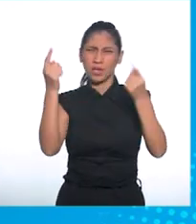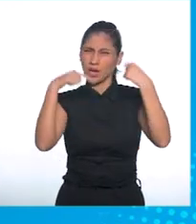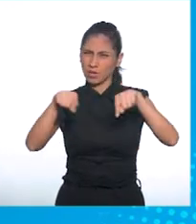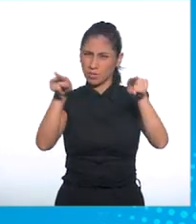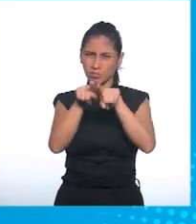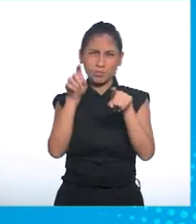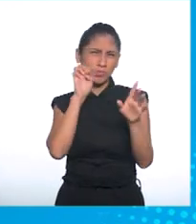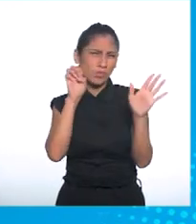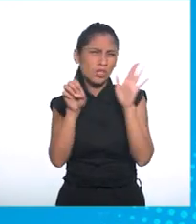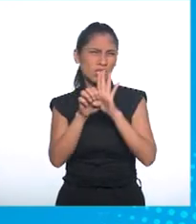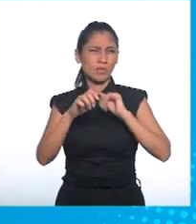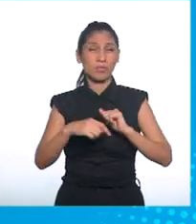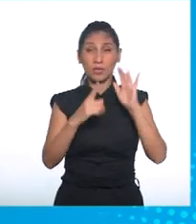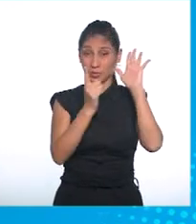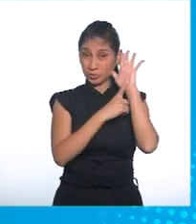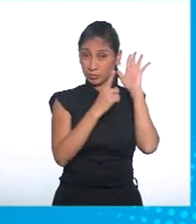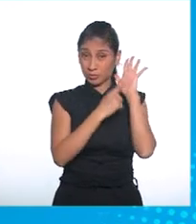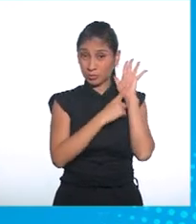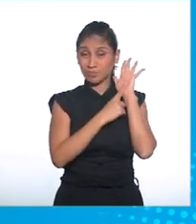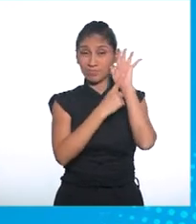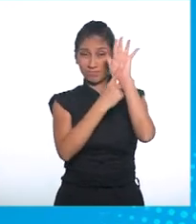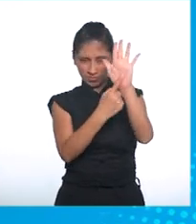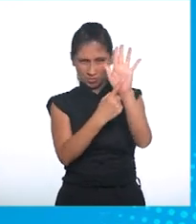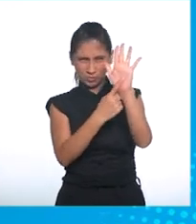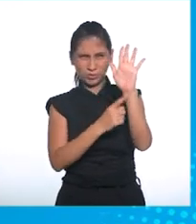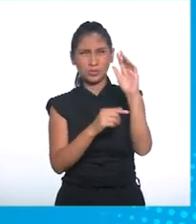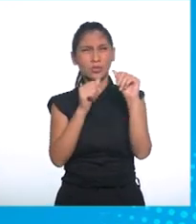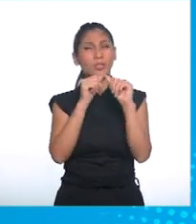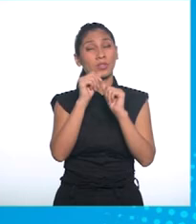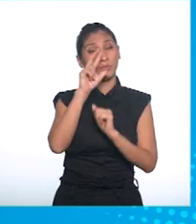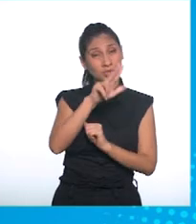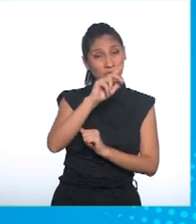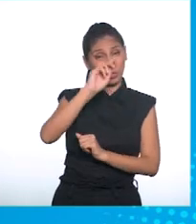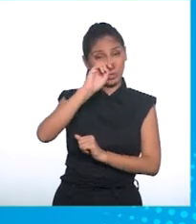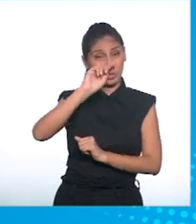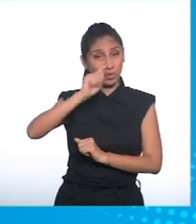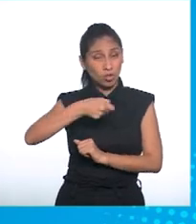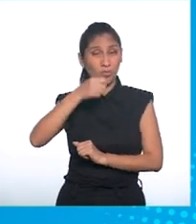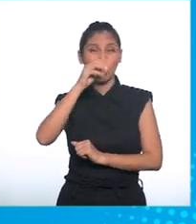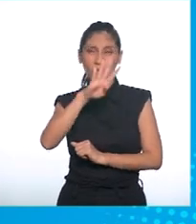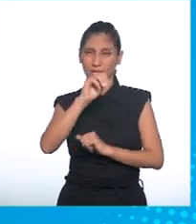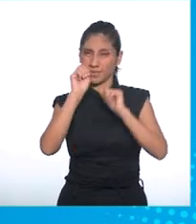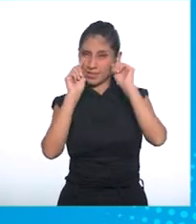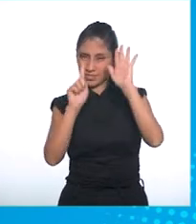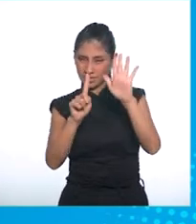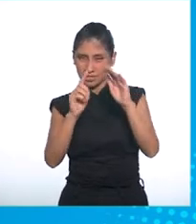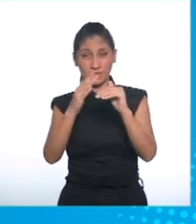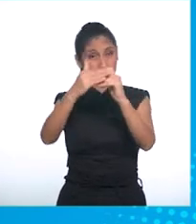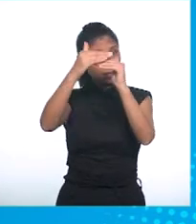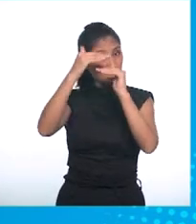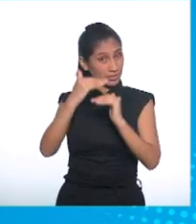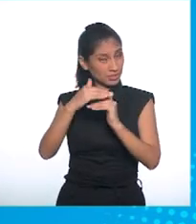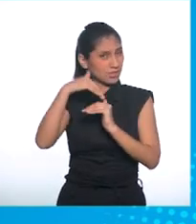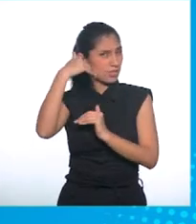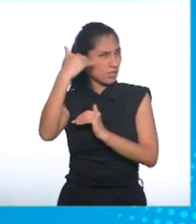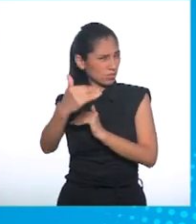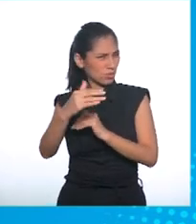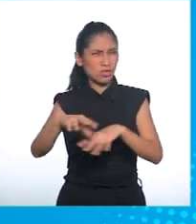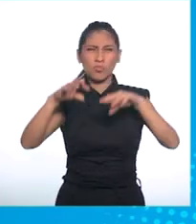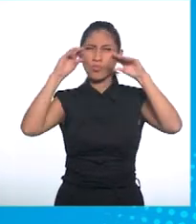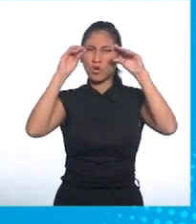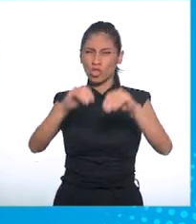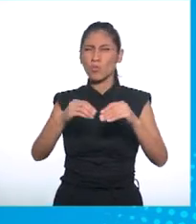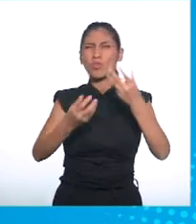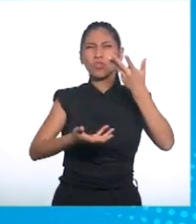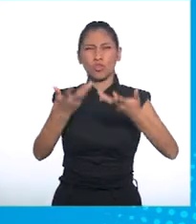caso, por ejemplo, lo mostramos como el número decimal 3,46. Luego, representamos la